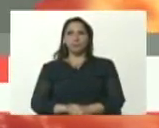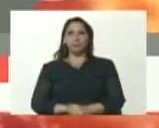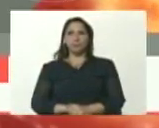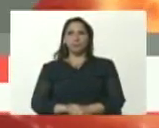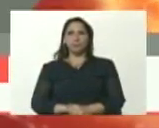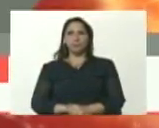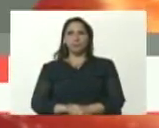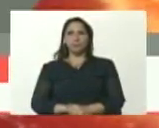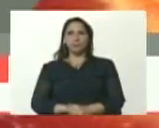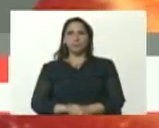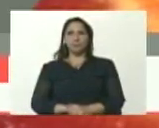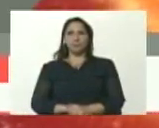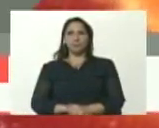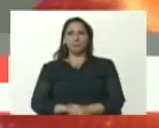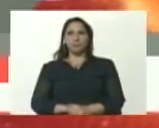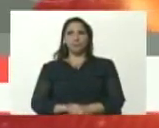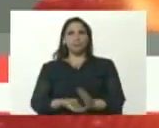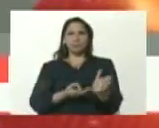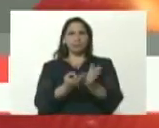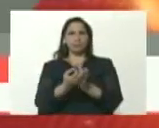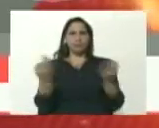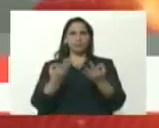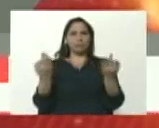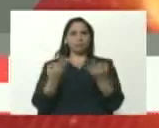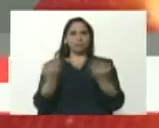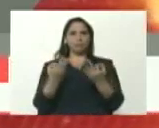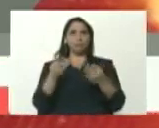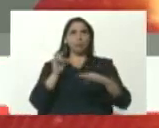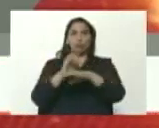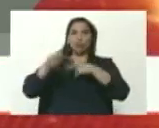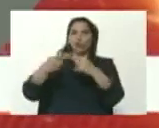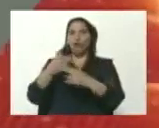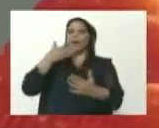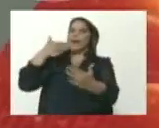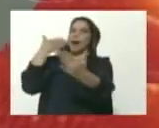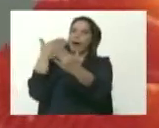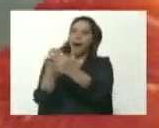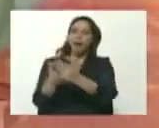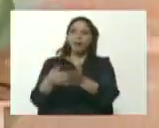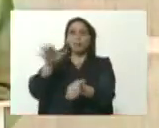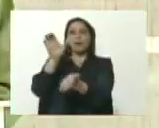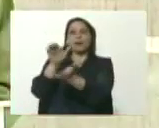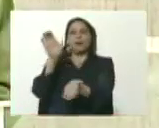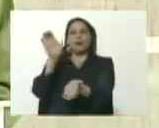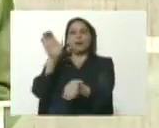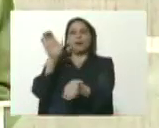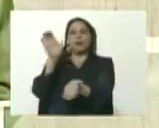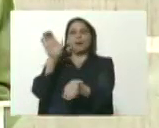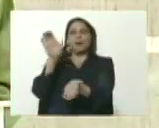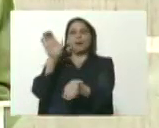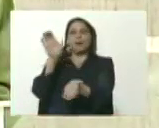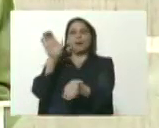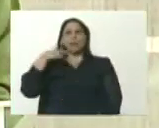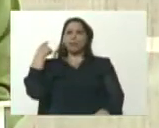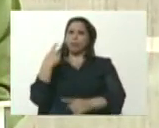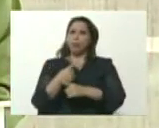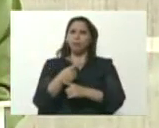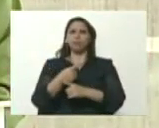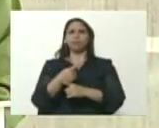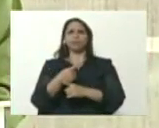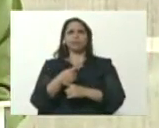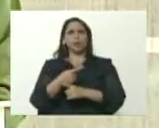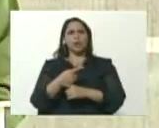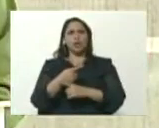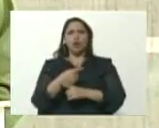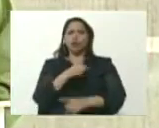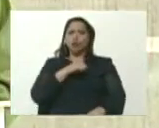Muchas gracias, leales siempre, traidores nunca. Gracias, Ninoska, Margarita. Insisto mucho en el concepto, somos más